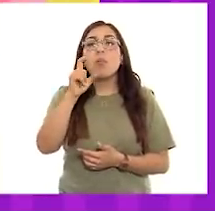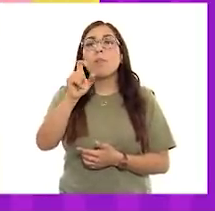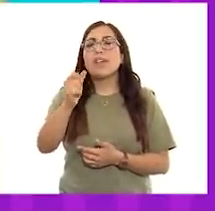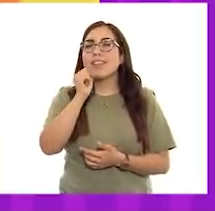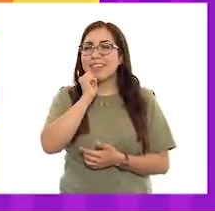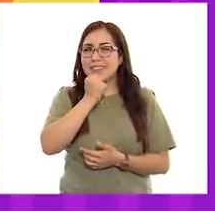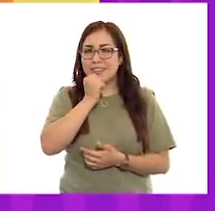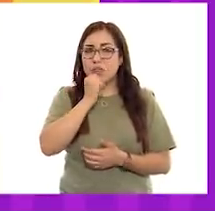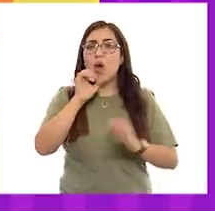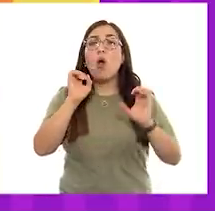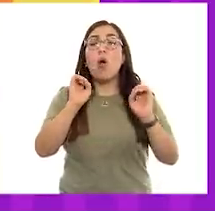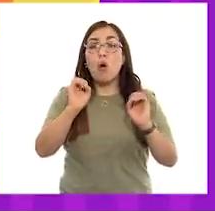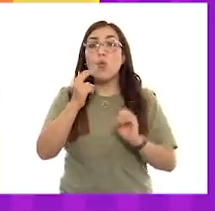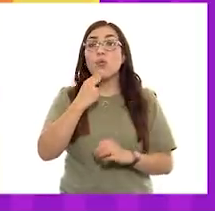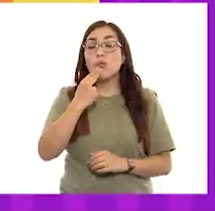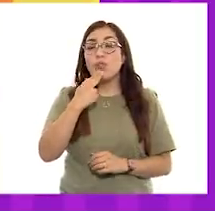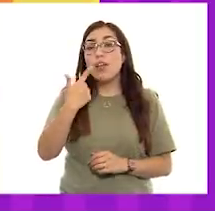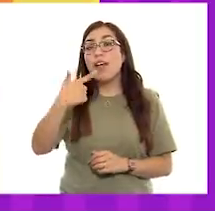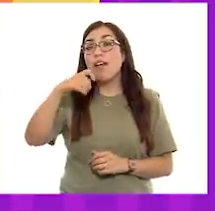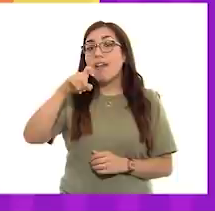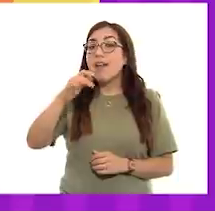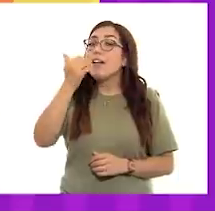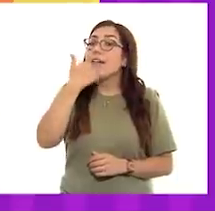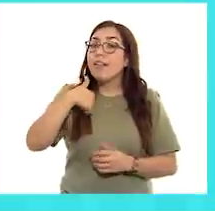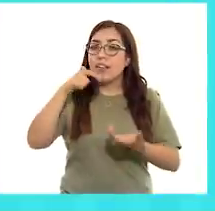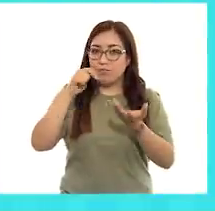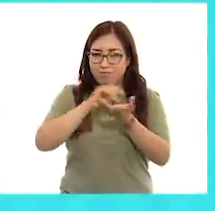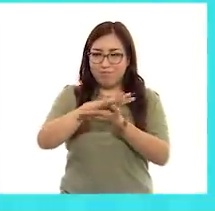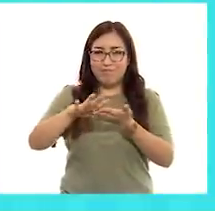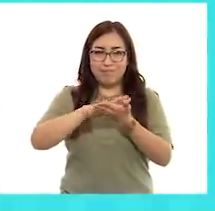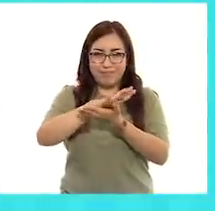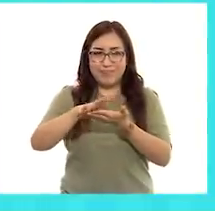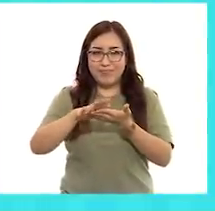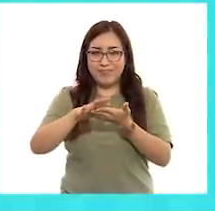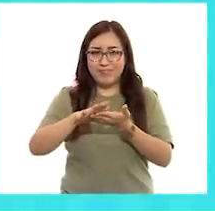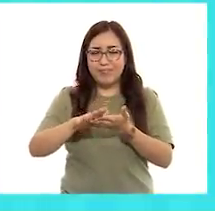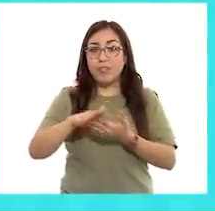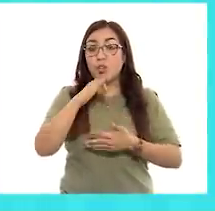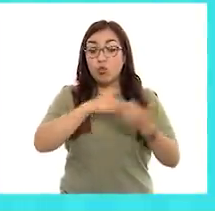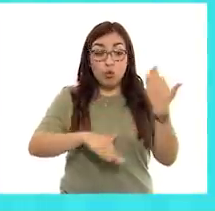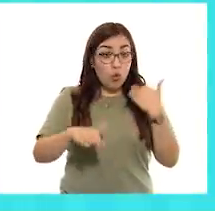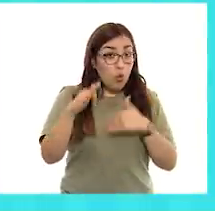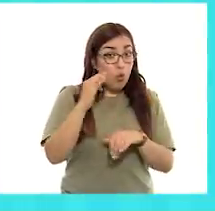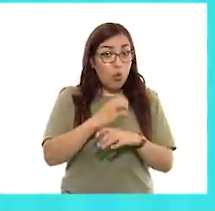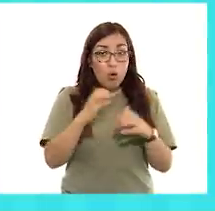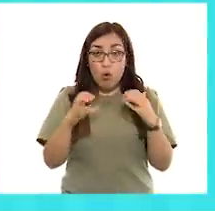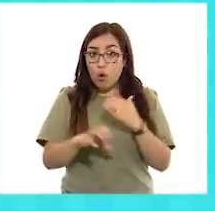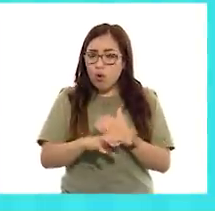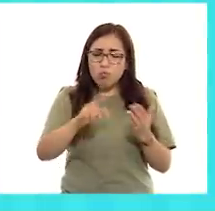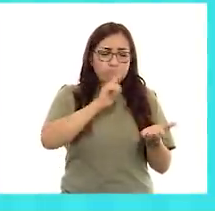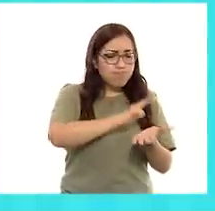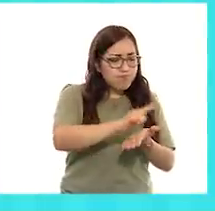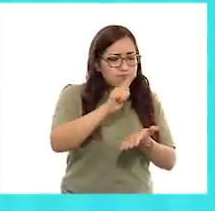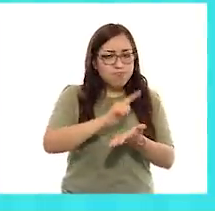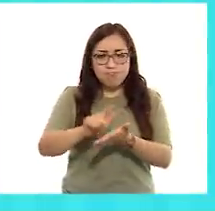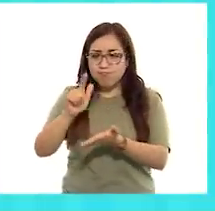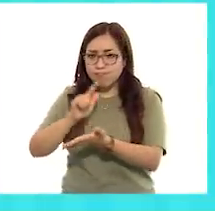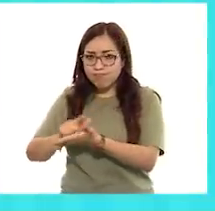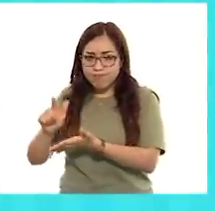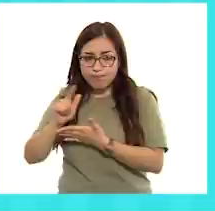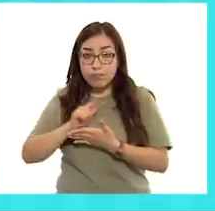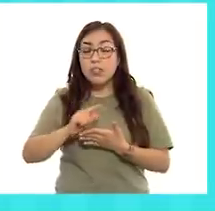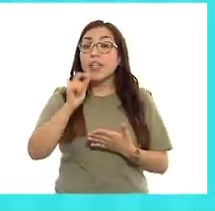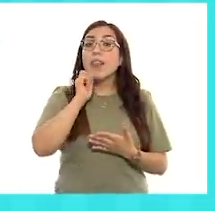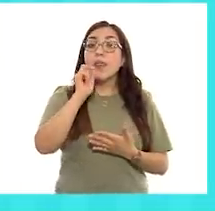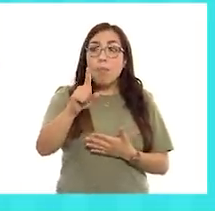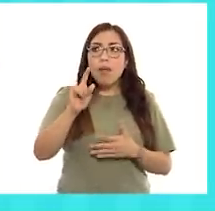o aplica desinfectante a base de agua y alcohol. Desinfecta las superficies de los objetos que más utilizas.